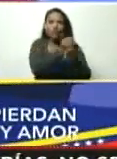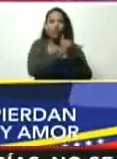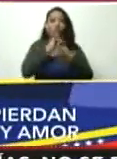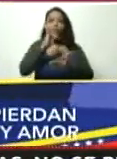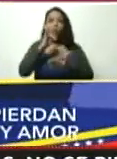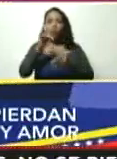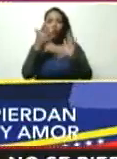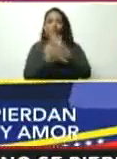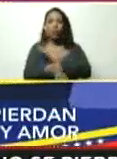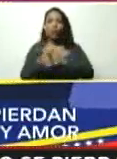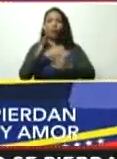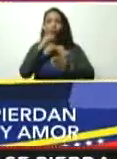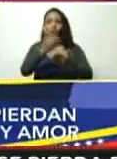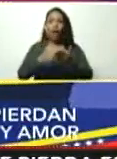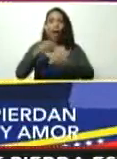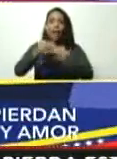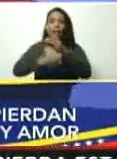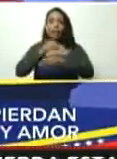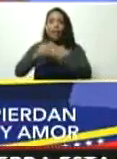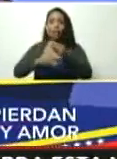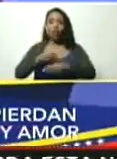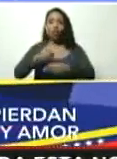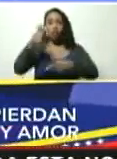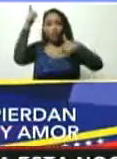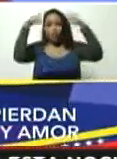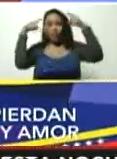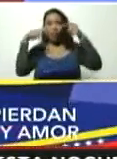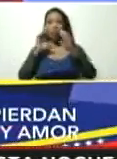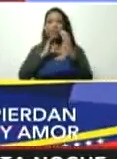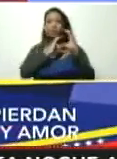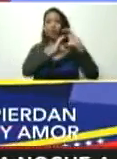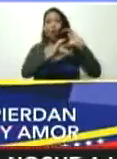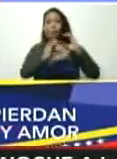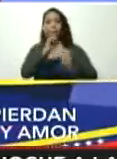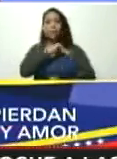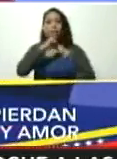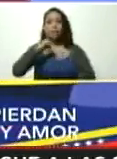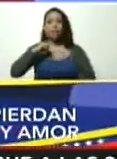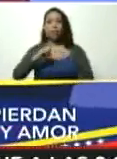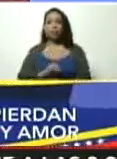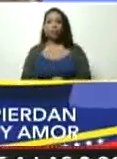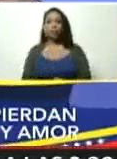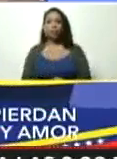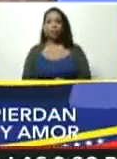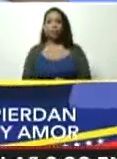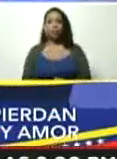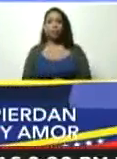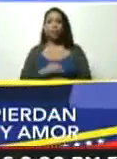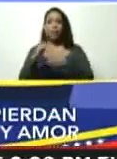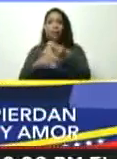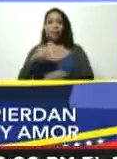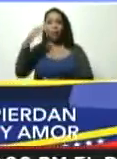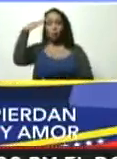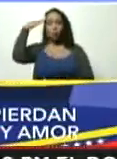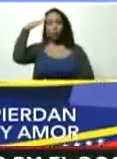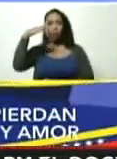sobre las notas que él tomó de la conversación privada que tuvimos el comandante